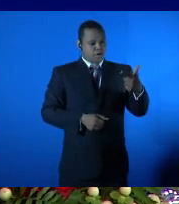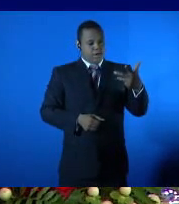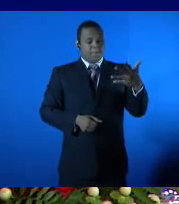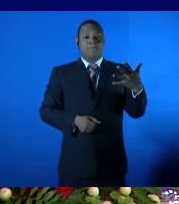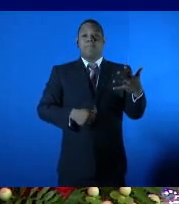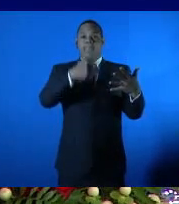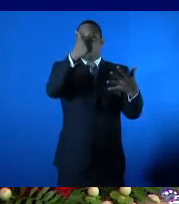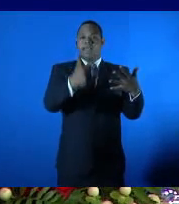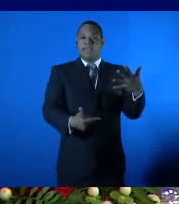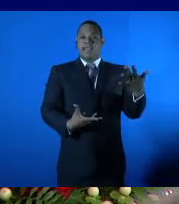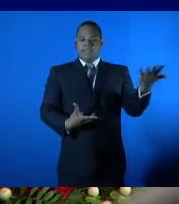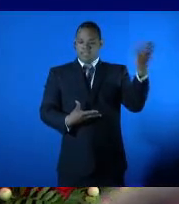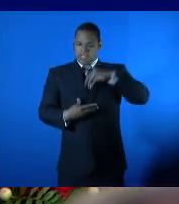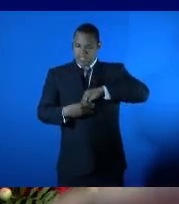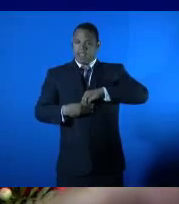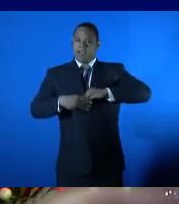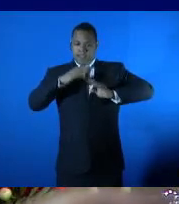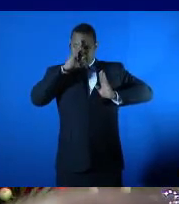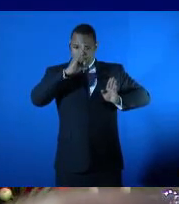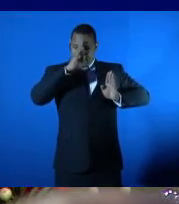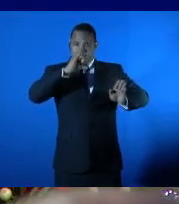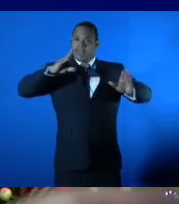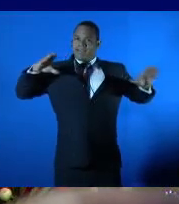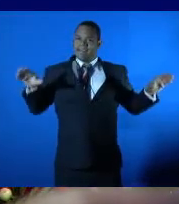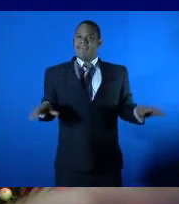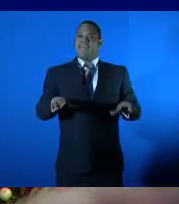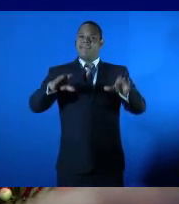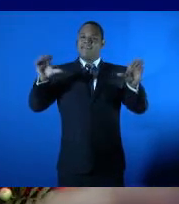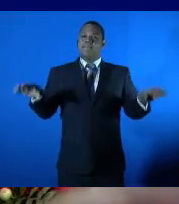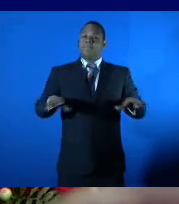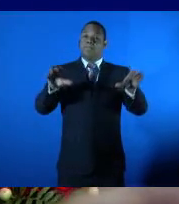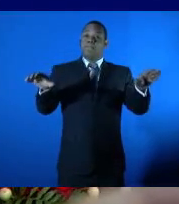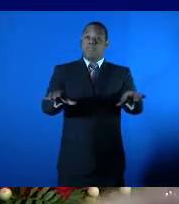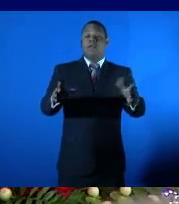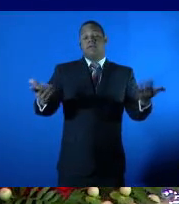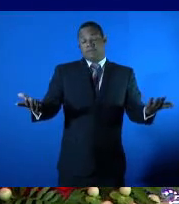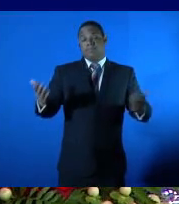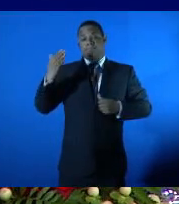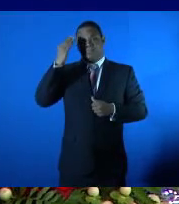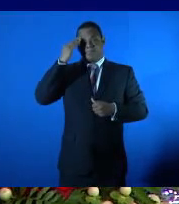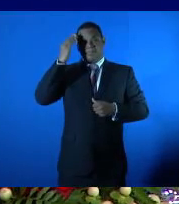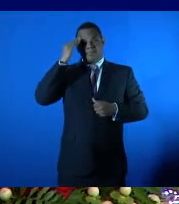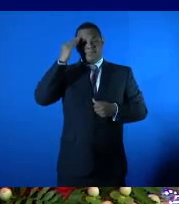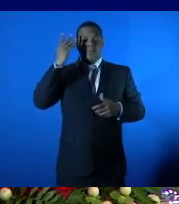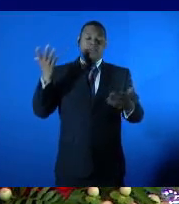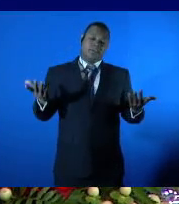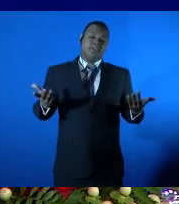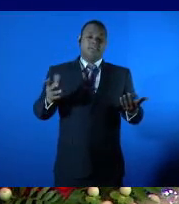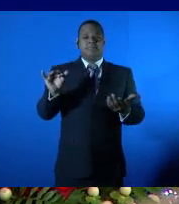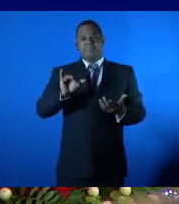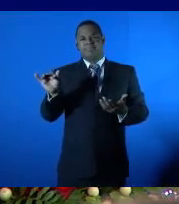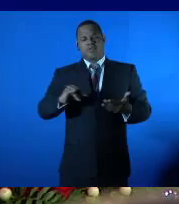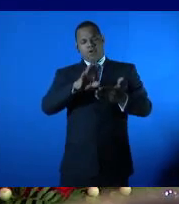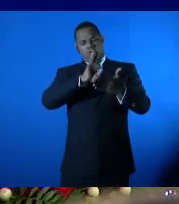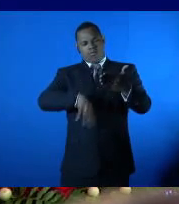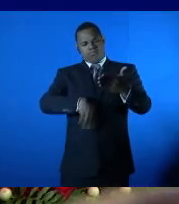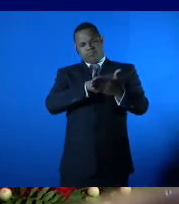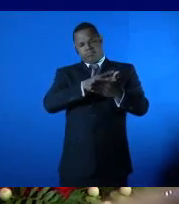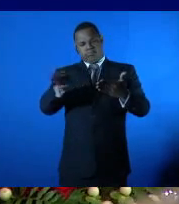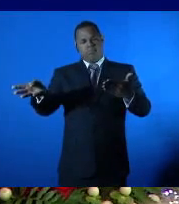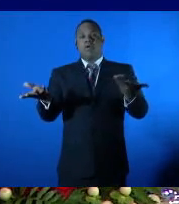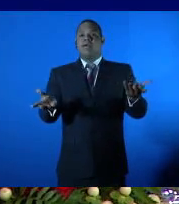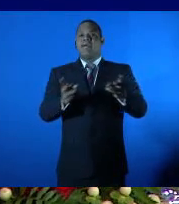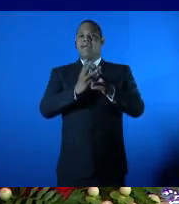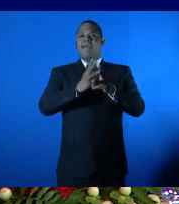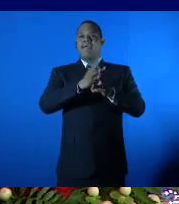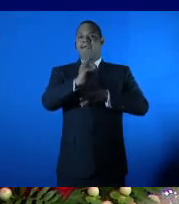y considerando la agenda mundial que tiene que definirse para el periodo después